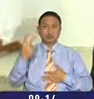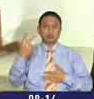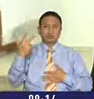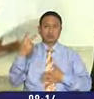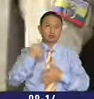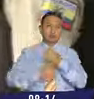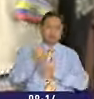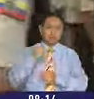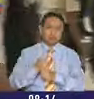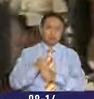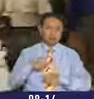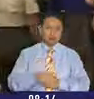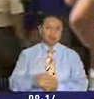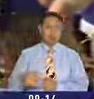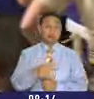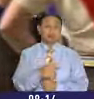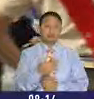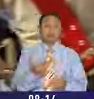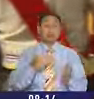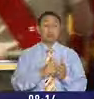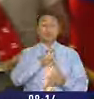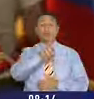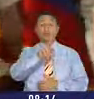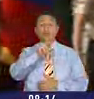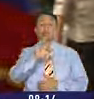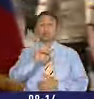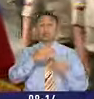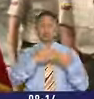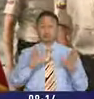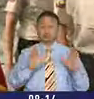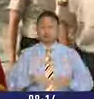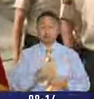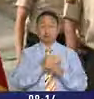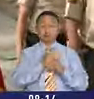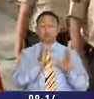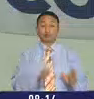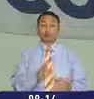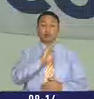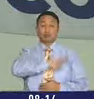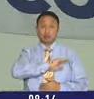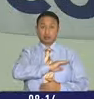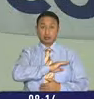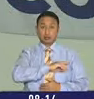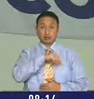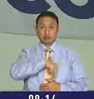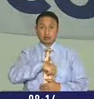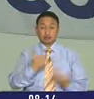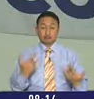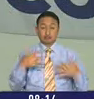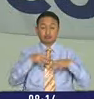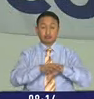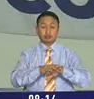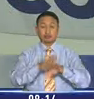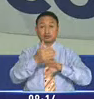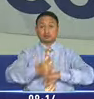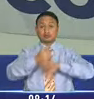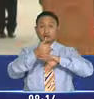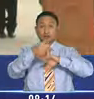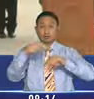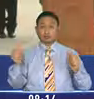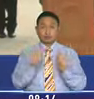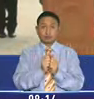se ha hecho realidad. La reapertura de esta UPC, explicaron funcionarios del municipio capitalino, fue un trabajo conjunto con la autoridad